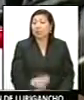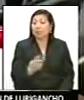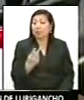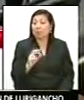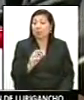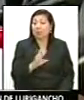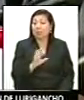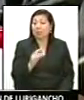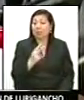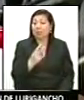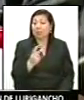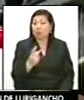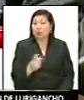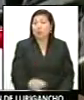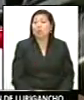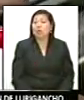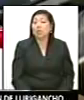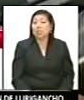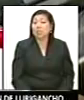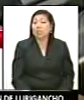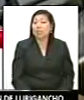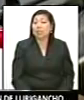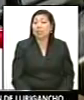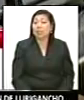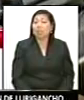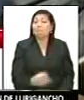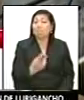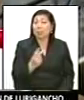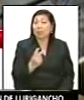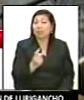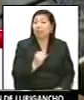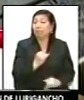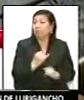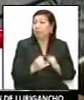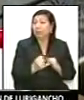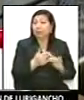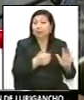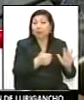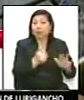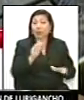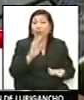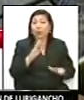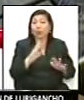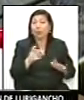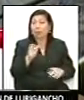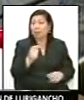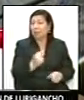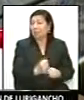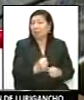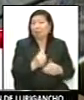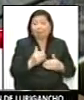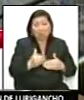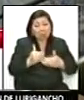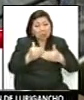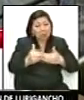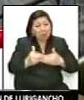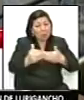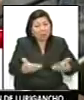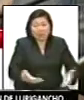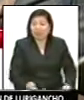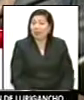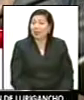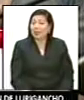2020 521 trabajadores y en el año 21 cesarán 659 trabajadores y así sucesivamente.